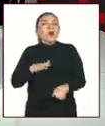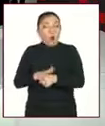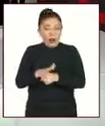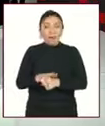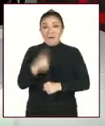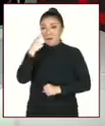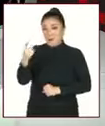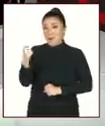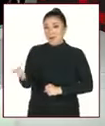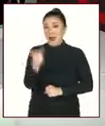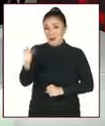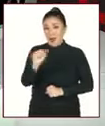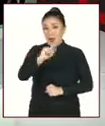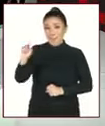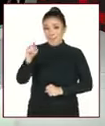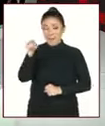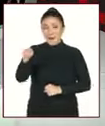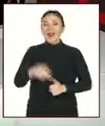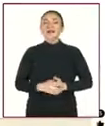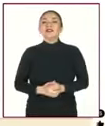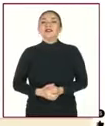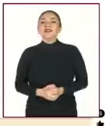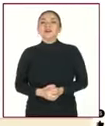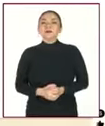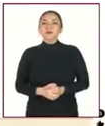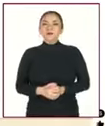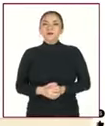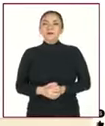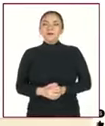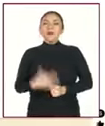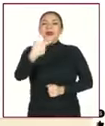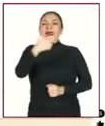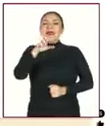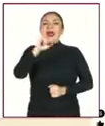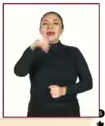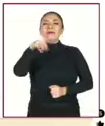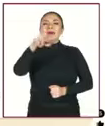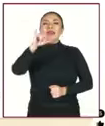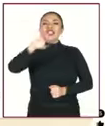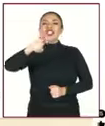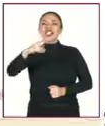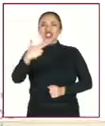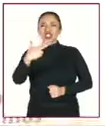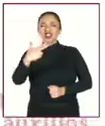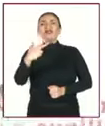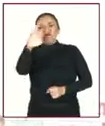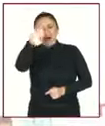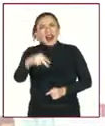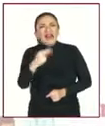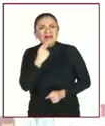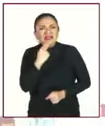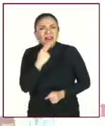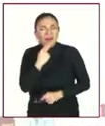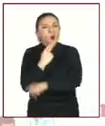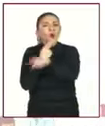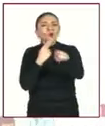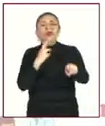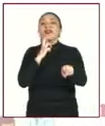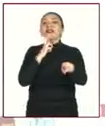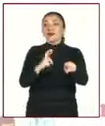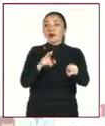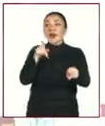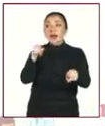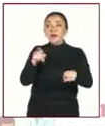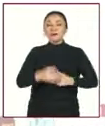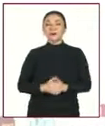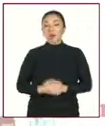de Mentimeter fue la siguiente. La maniobra de Heimlich se utiliza para... Y ustedes respondieron lo siguiente.